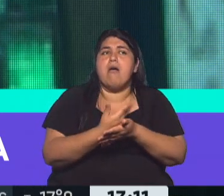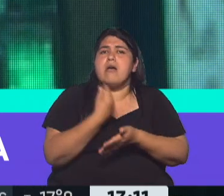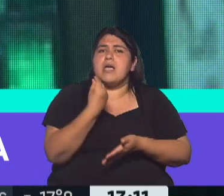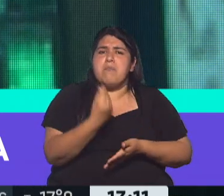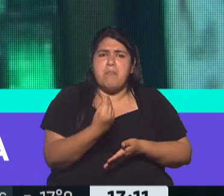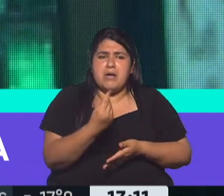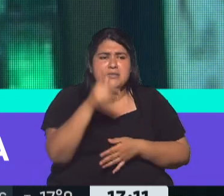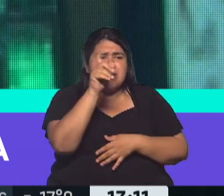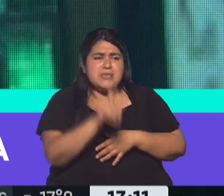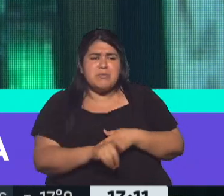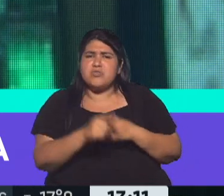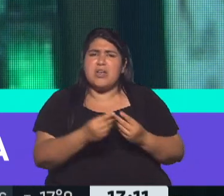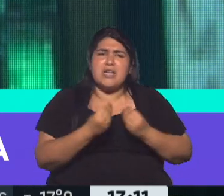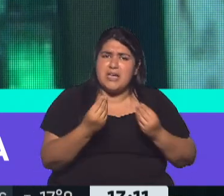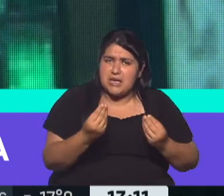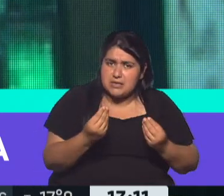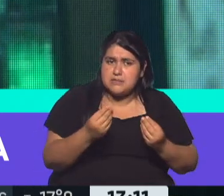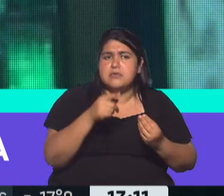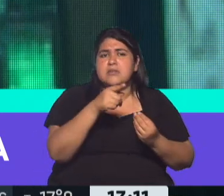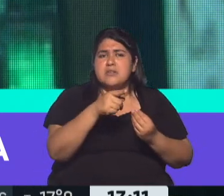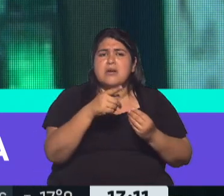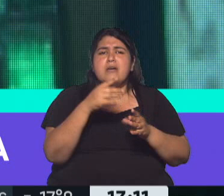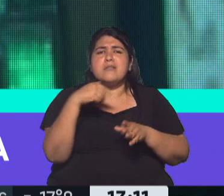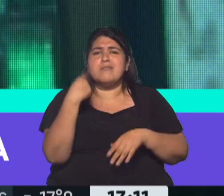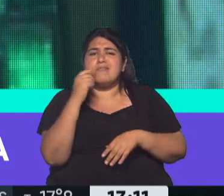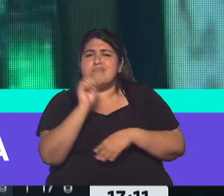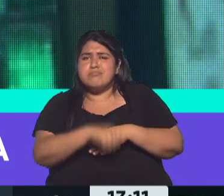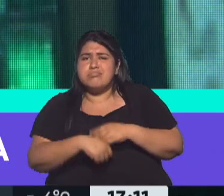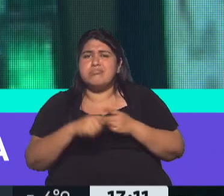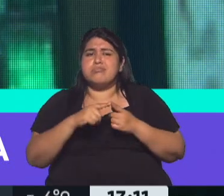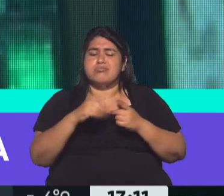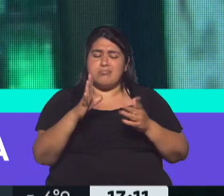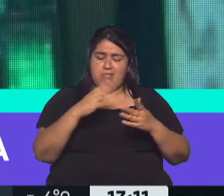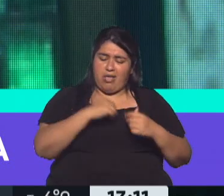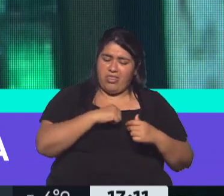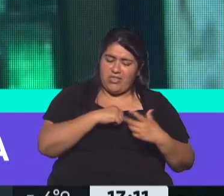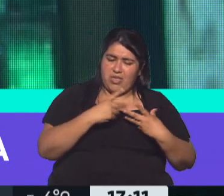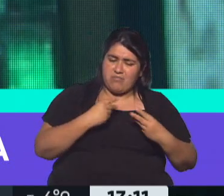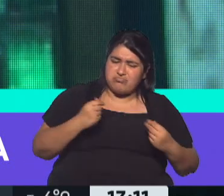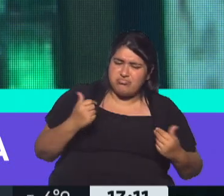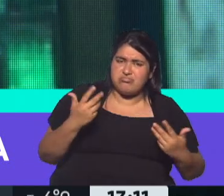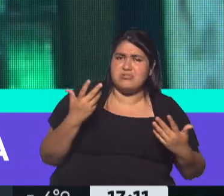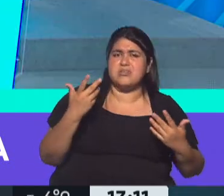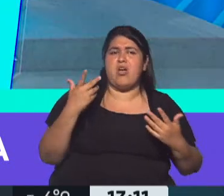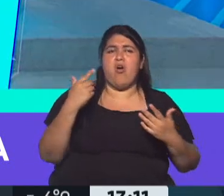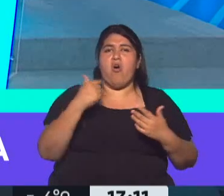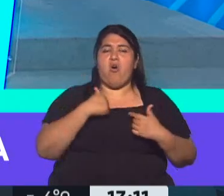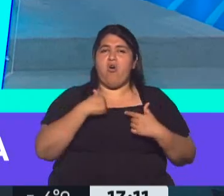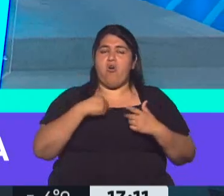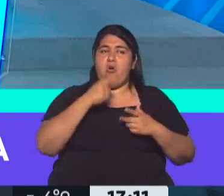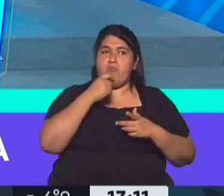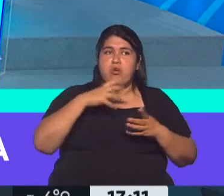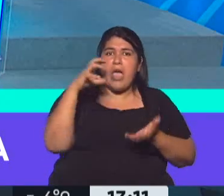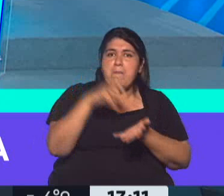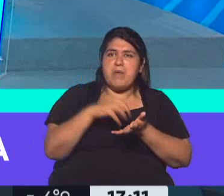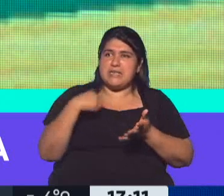esa persona, ¿no? Una persona que termina siendo denigrada, que pierde su identidad, pierde su sentido de pertenencia Sí, con las dentro de la empresa. dificultades